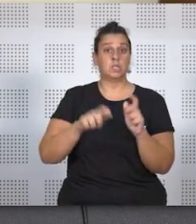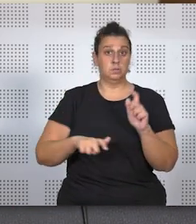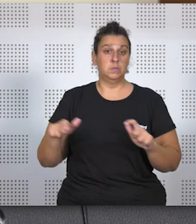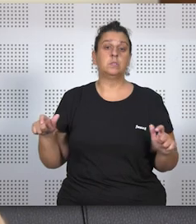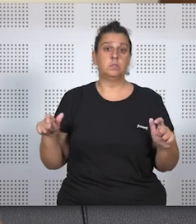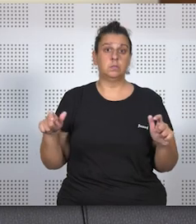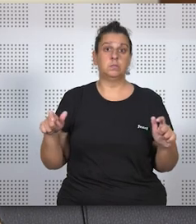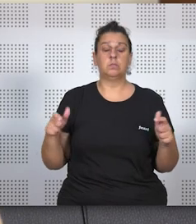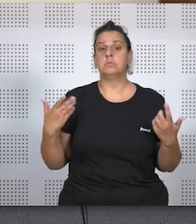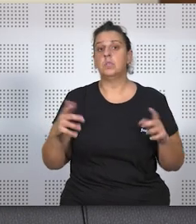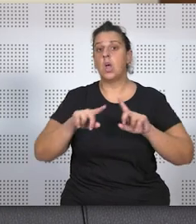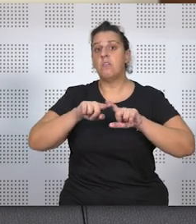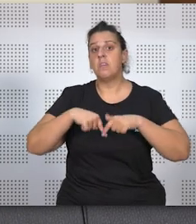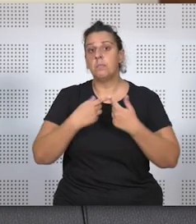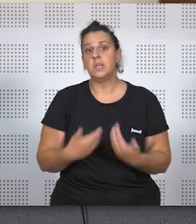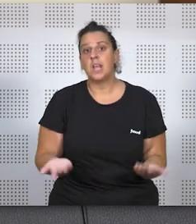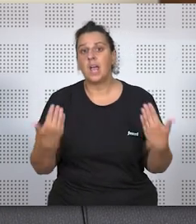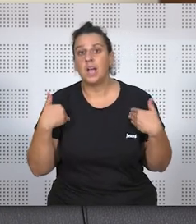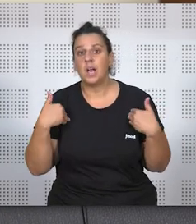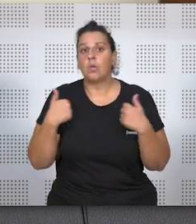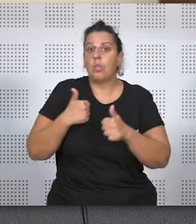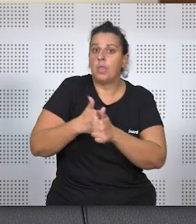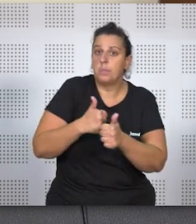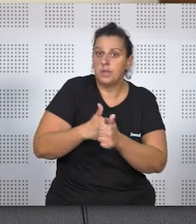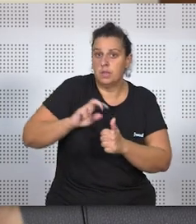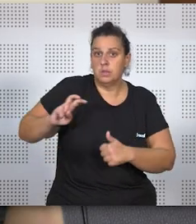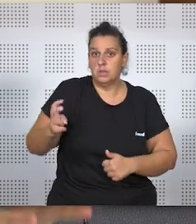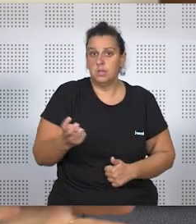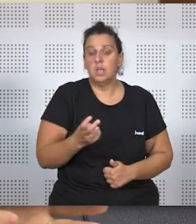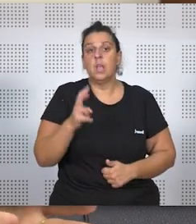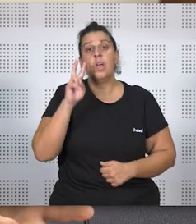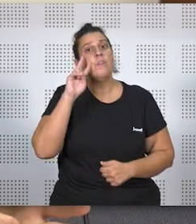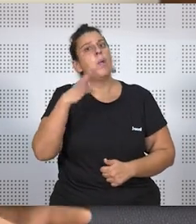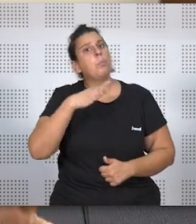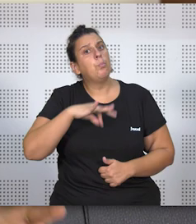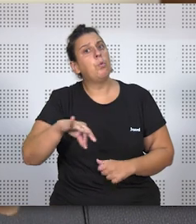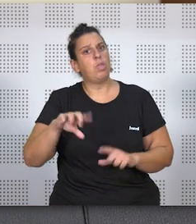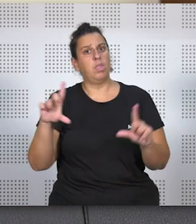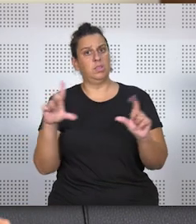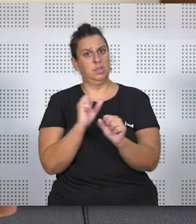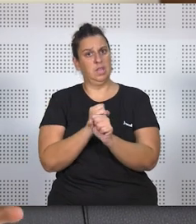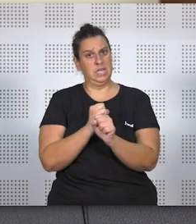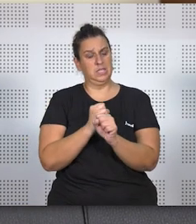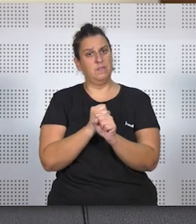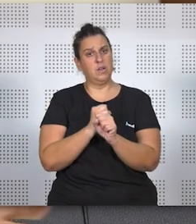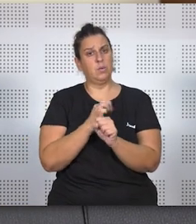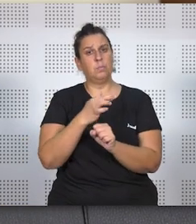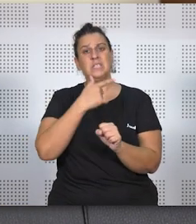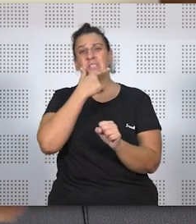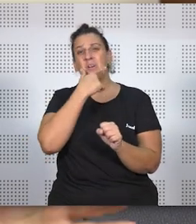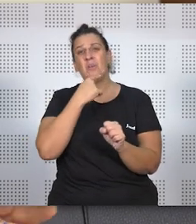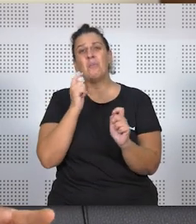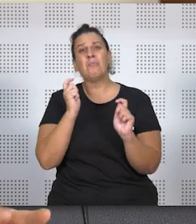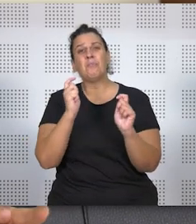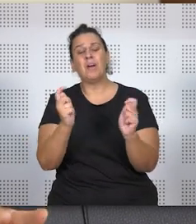familiares a cargo, dependientes, etcétera, han visto que es posible teletrabajar y que les facilita en